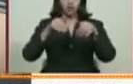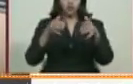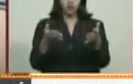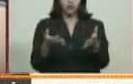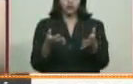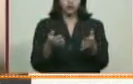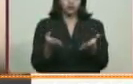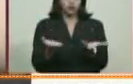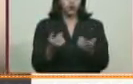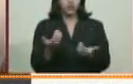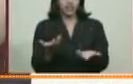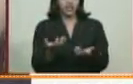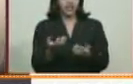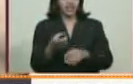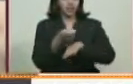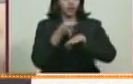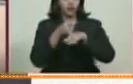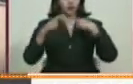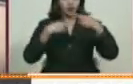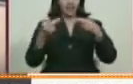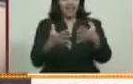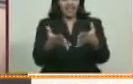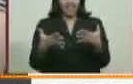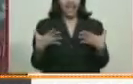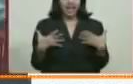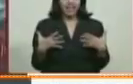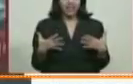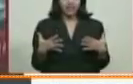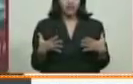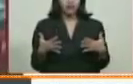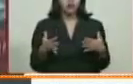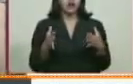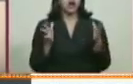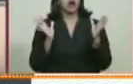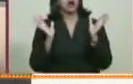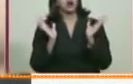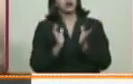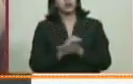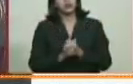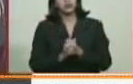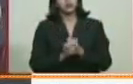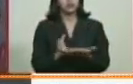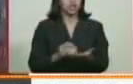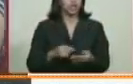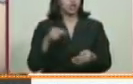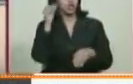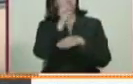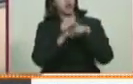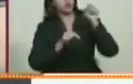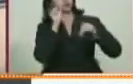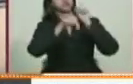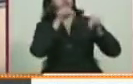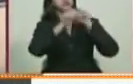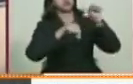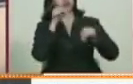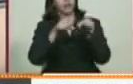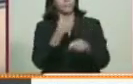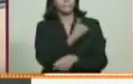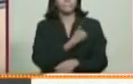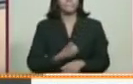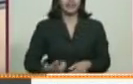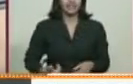factor progubernamental gane, entonces allí sí hay que cuestionar el presidente y hay que pedir que